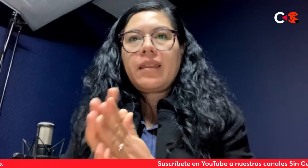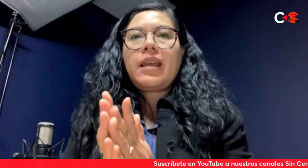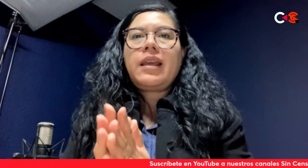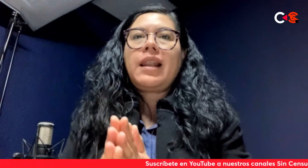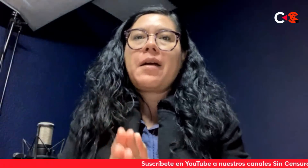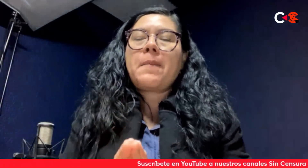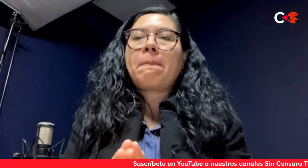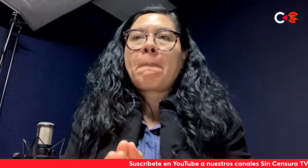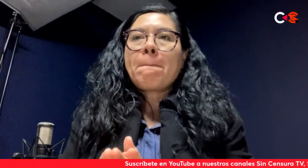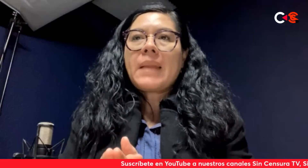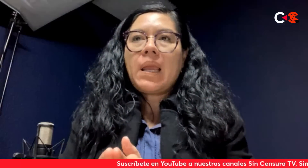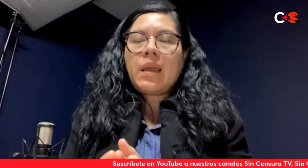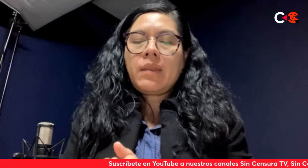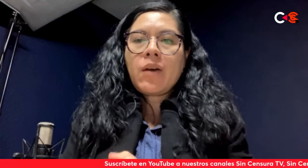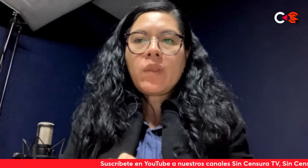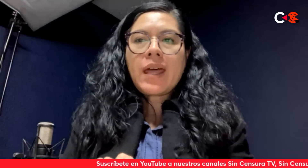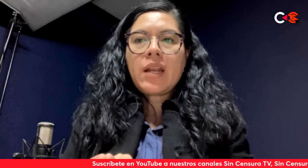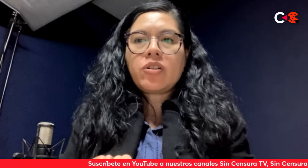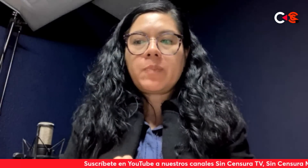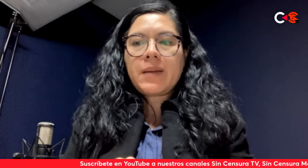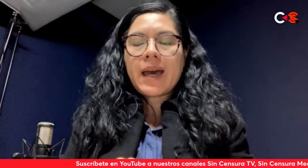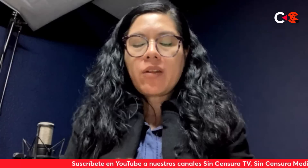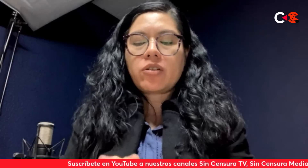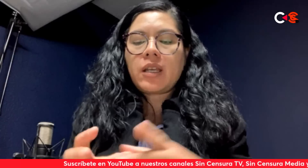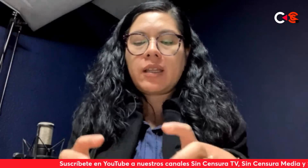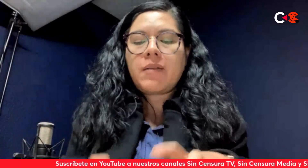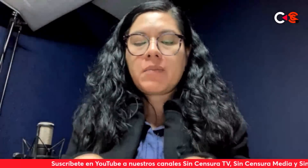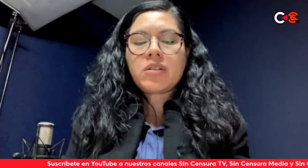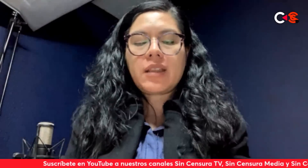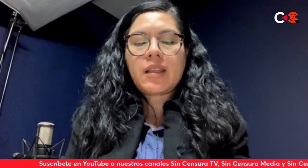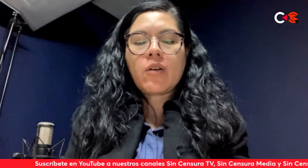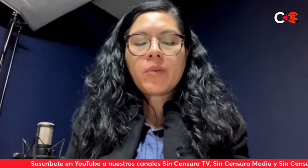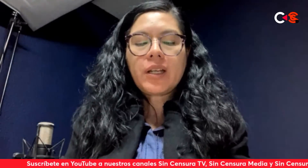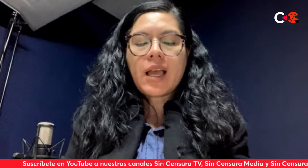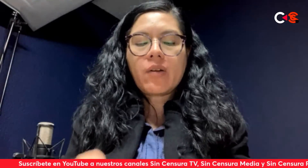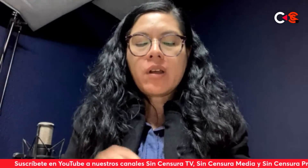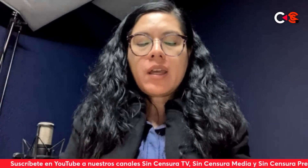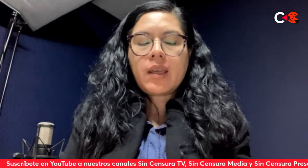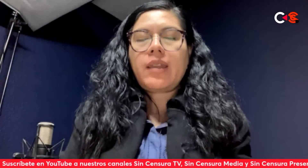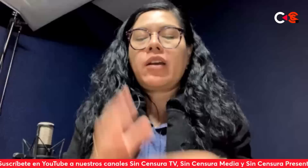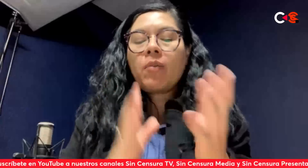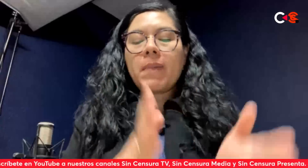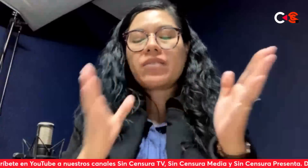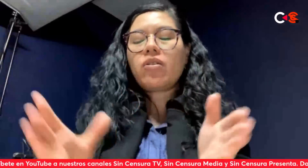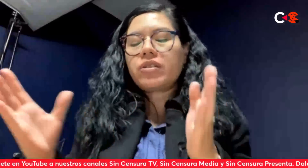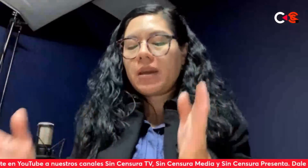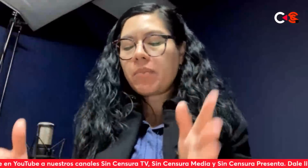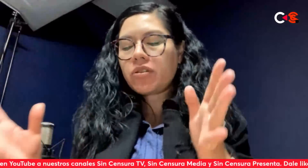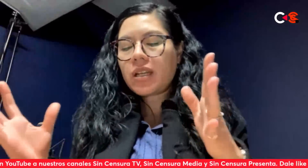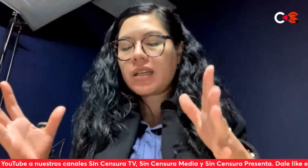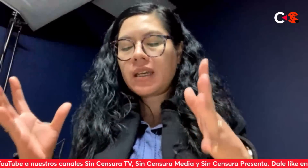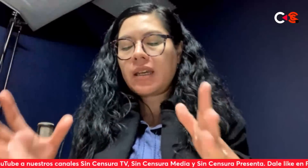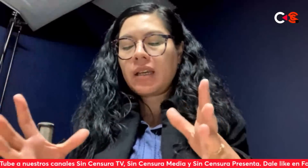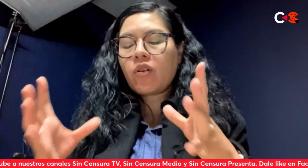terrible de la deuda de los privados, y debemos de tenerlo muy claro de cómo pasó los